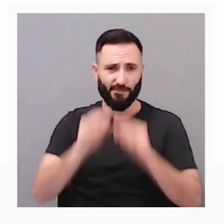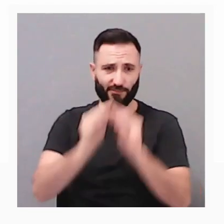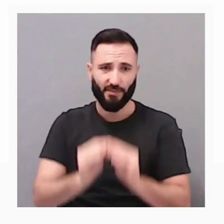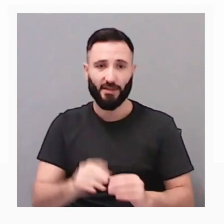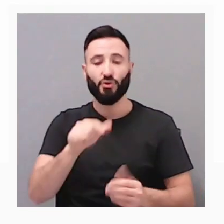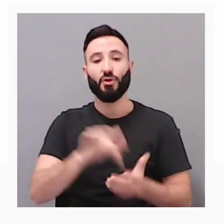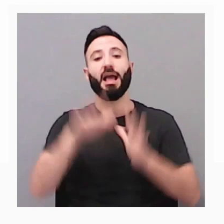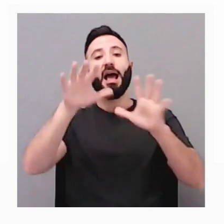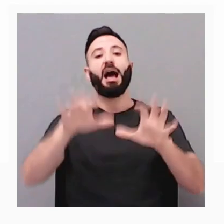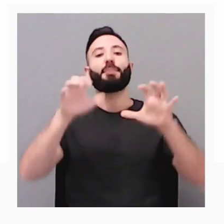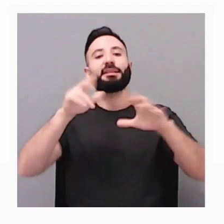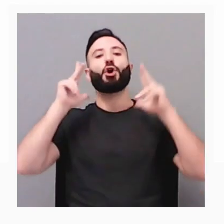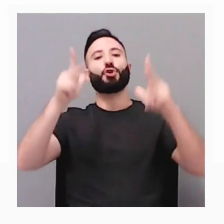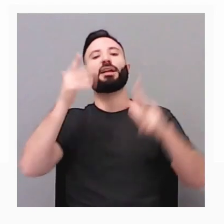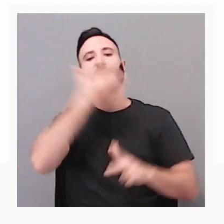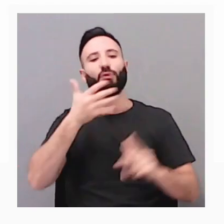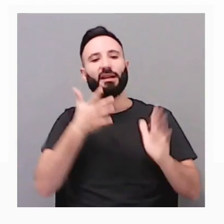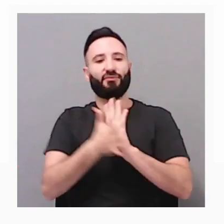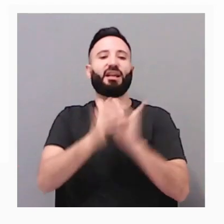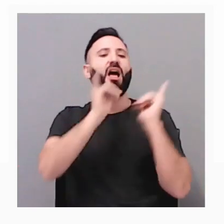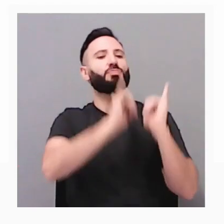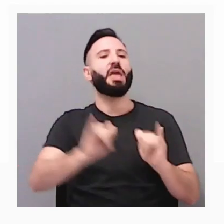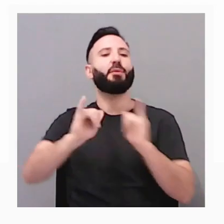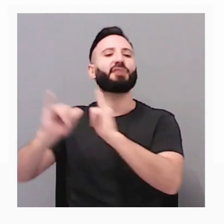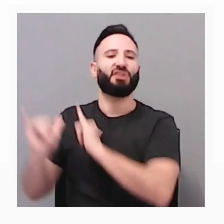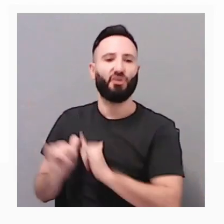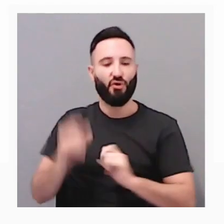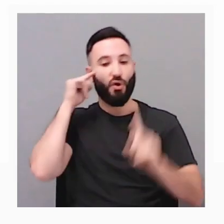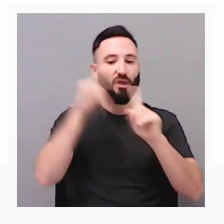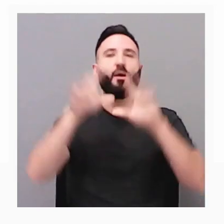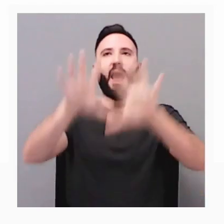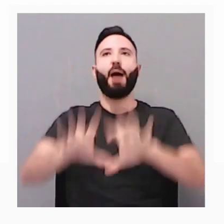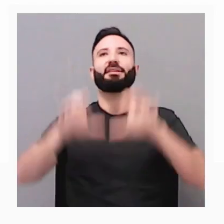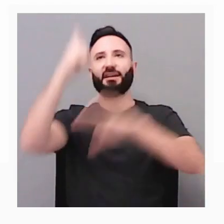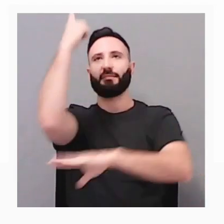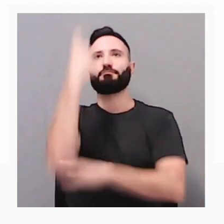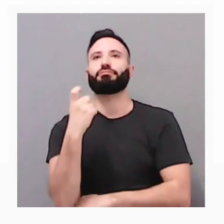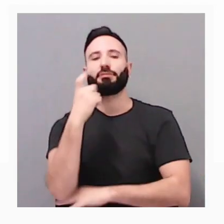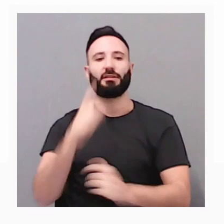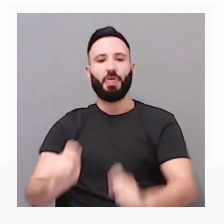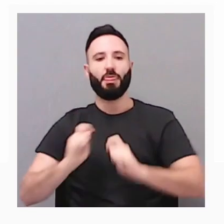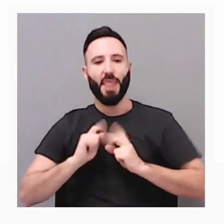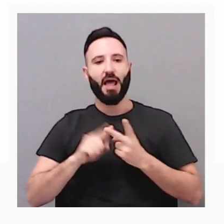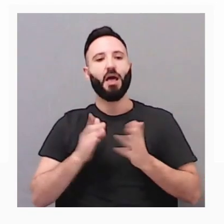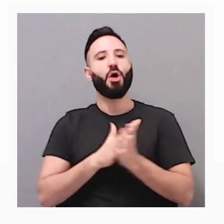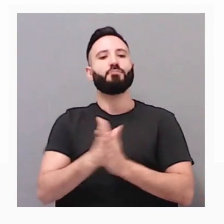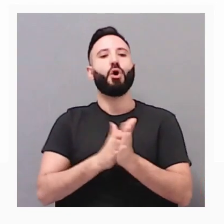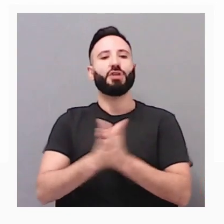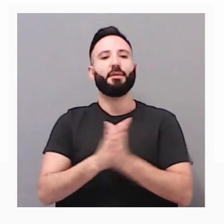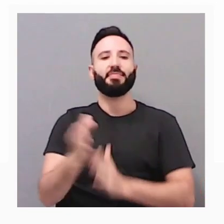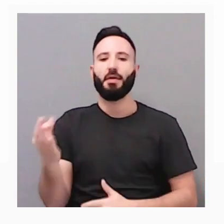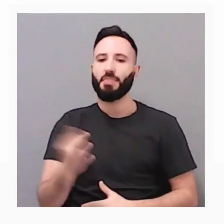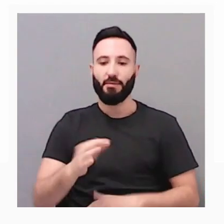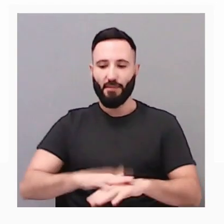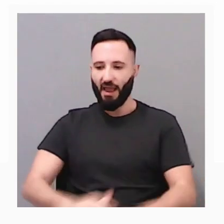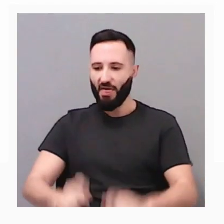es divertido para que los aprendizajes se fijen. Tiene que ser motivante, tiene que ser algo que no sea